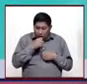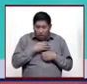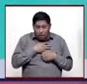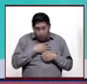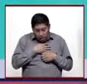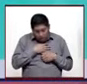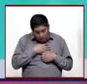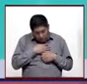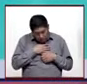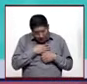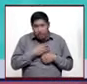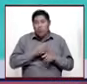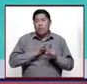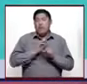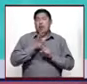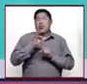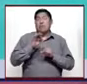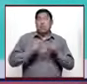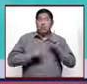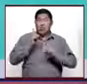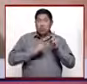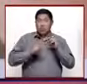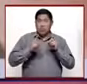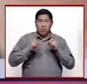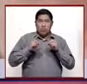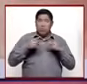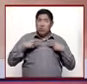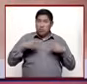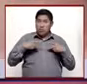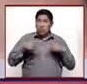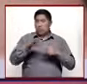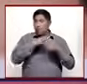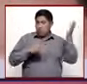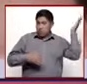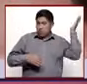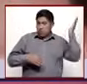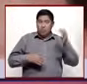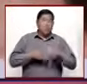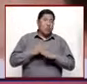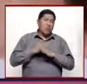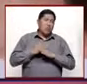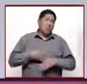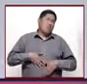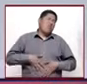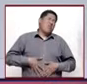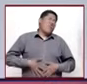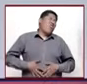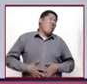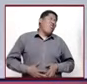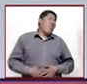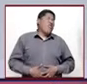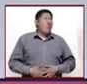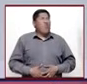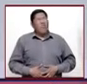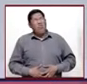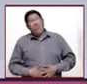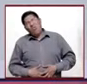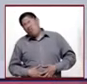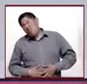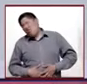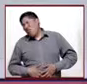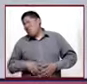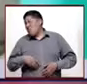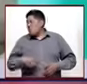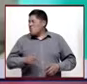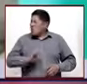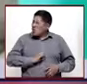está relacionado también con algunos tipos de nematodos. O la obstrucción intestinal es otro tipo de enfermedad que puede producir